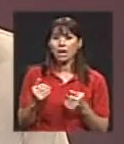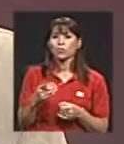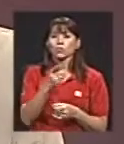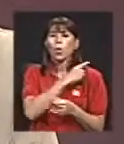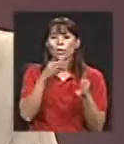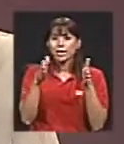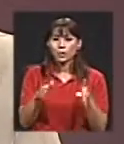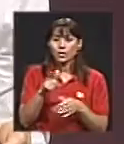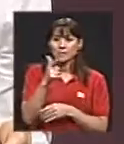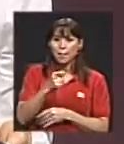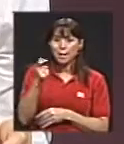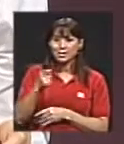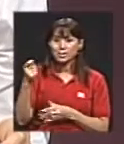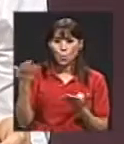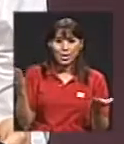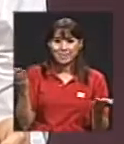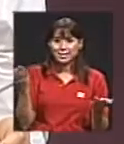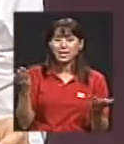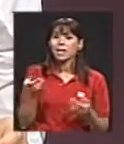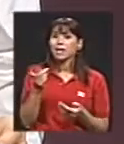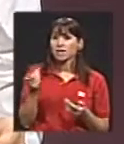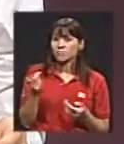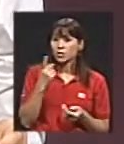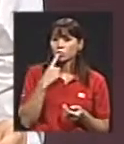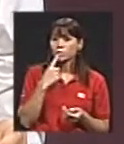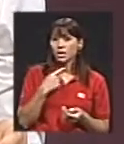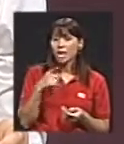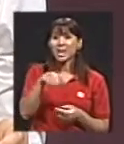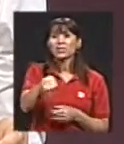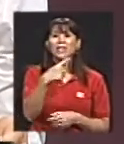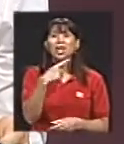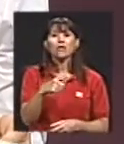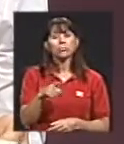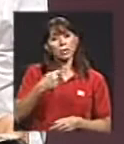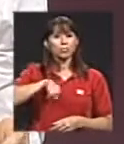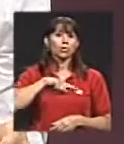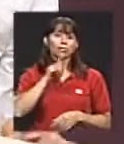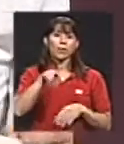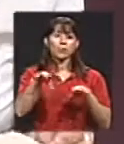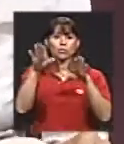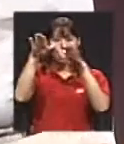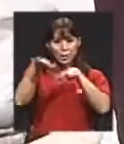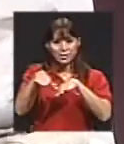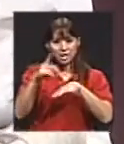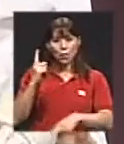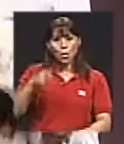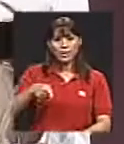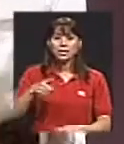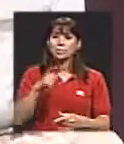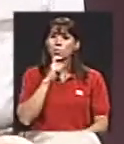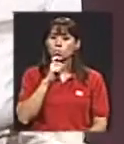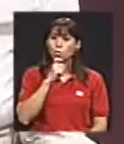de pensiones etcétera y nos dijeron teníamos que obedecer órdenes que difícil verdad que es difícil cuando se